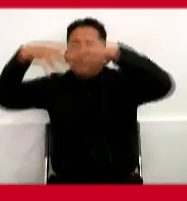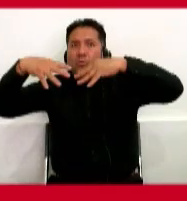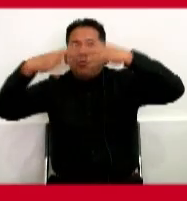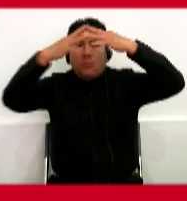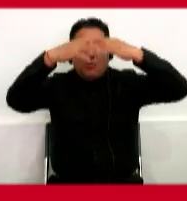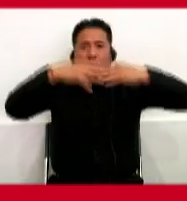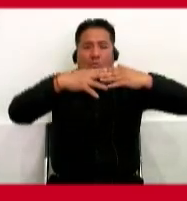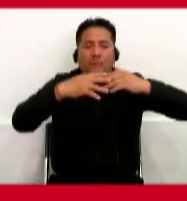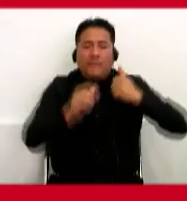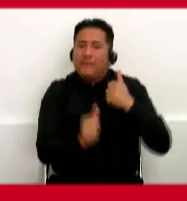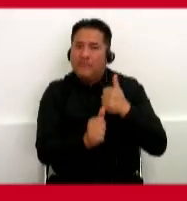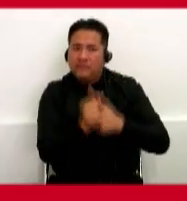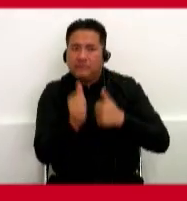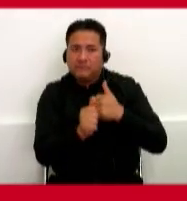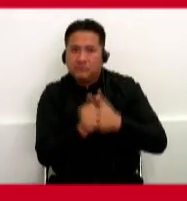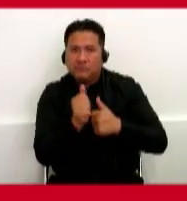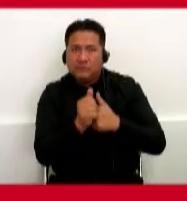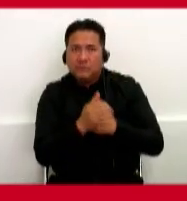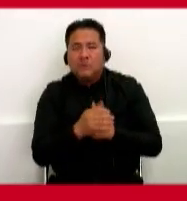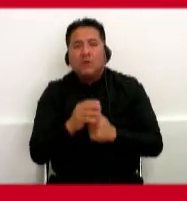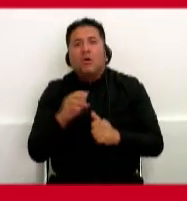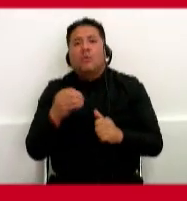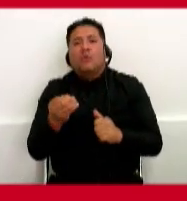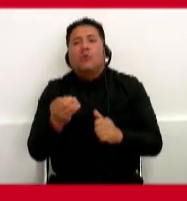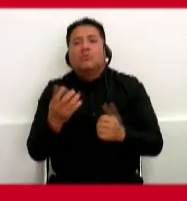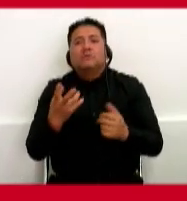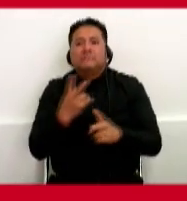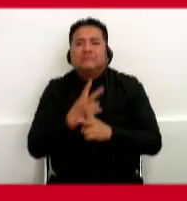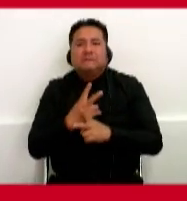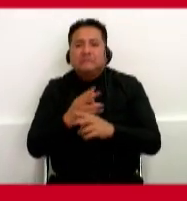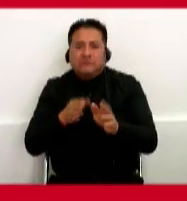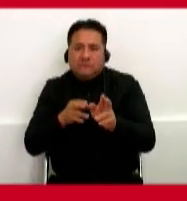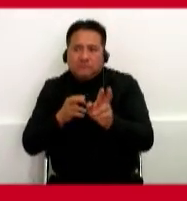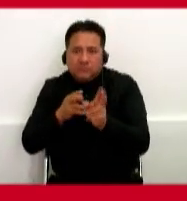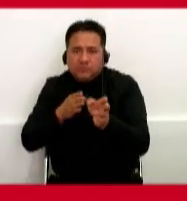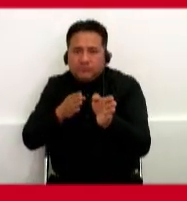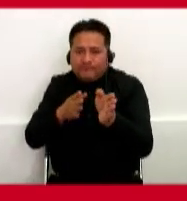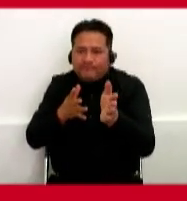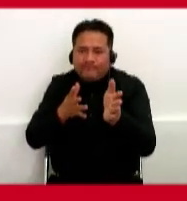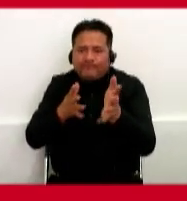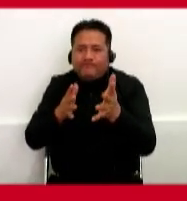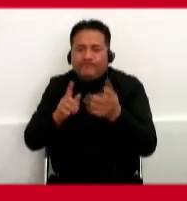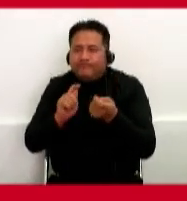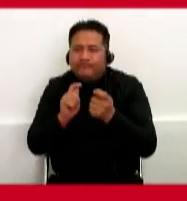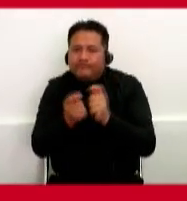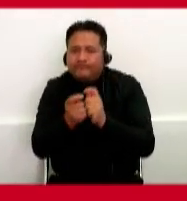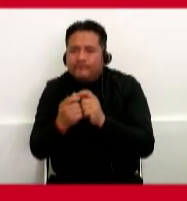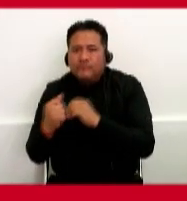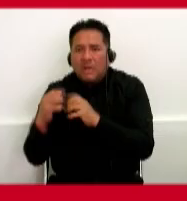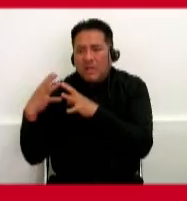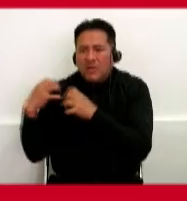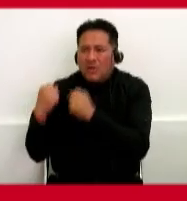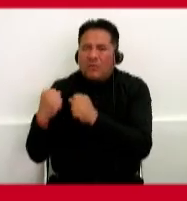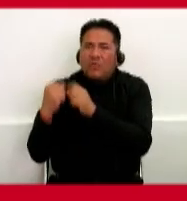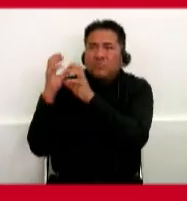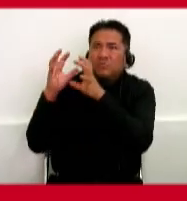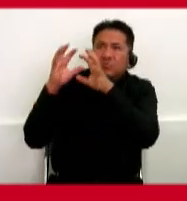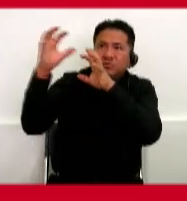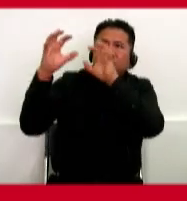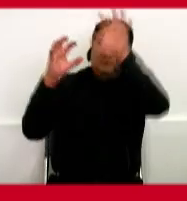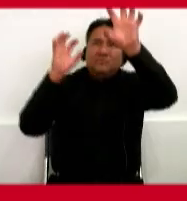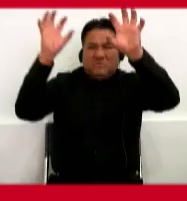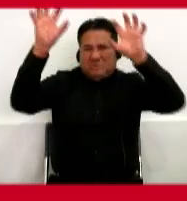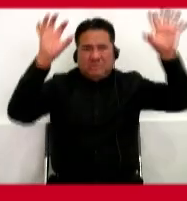acceso por la condición de redistribución o cambio de las condiciones de esfuerzo. y la potencial generación de